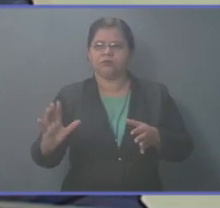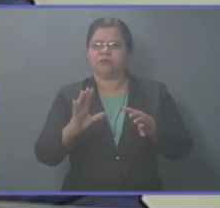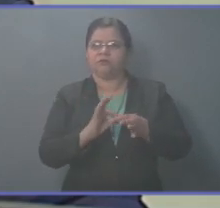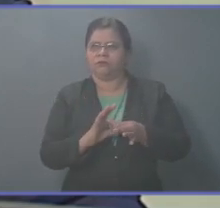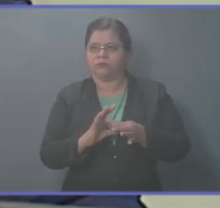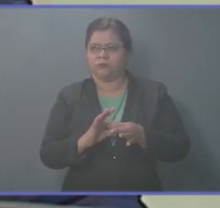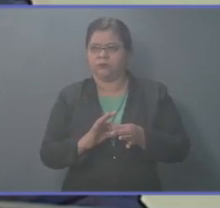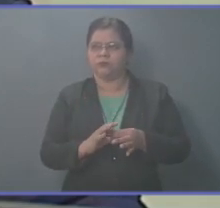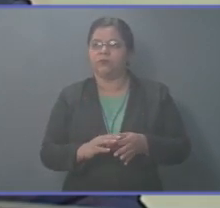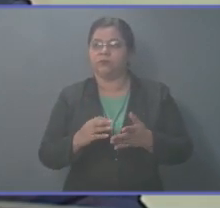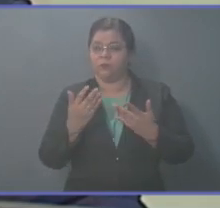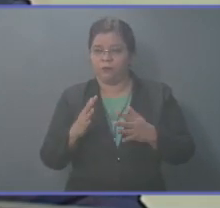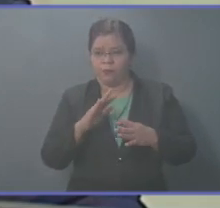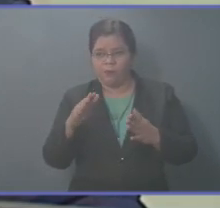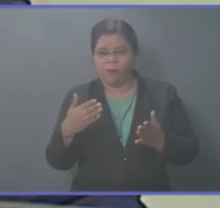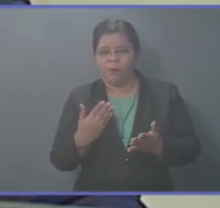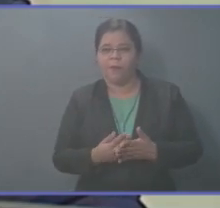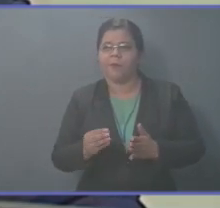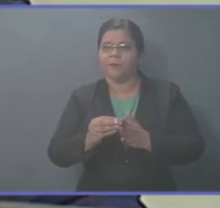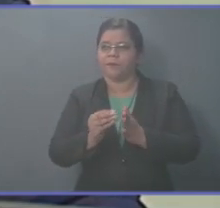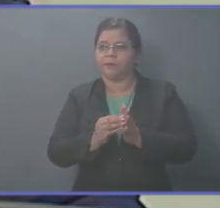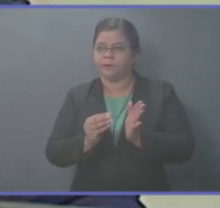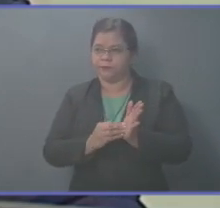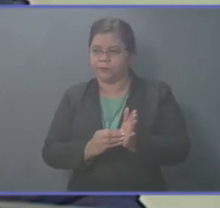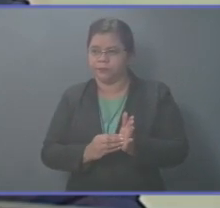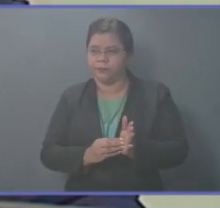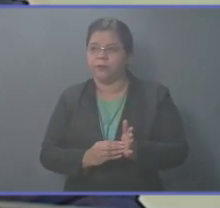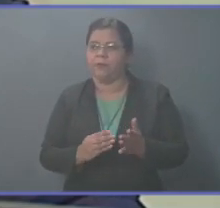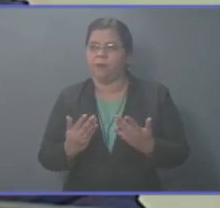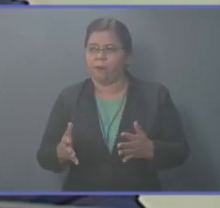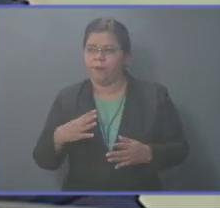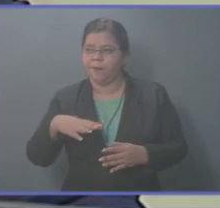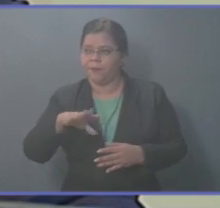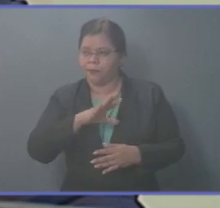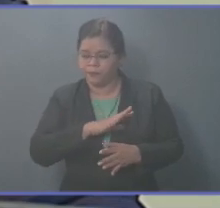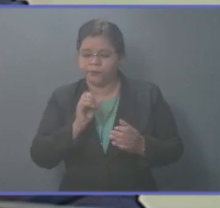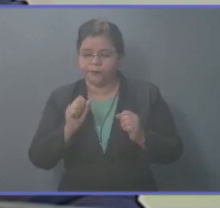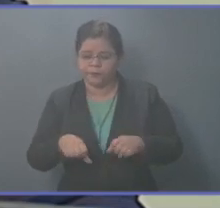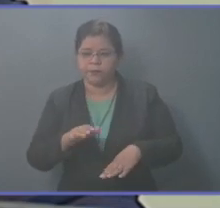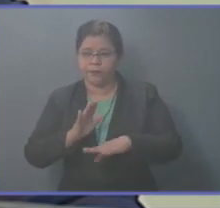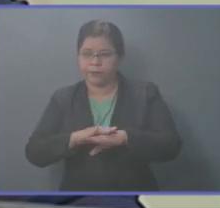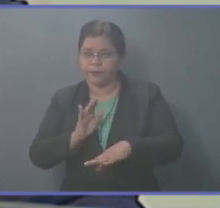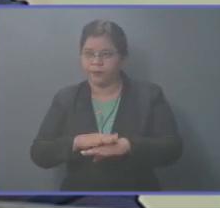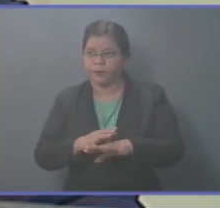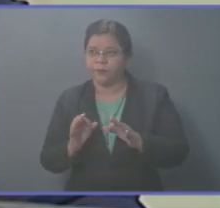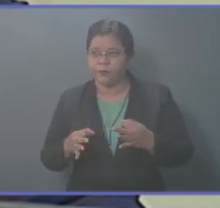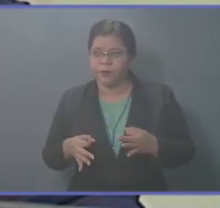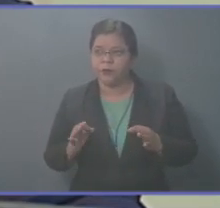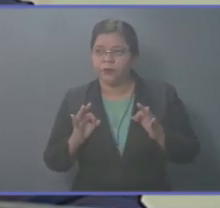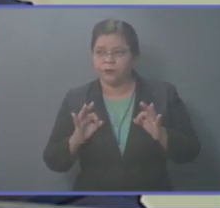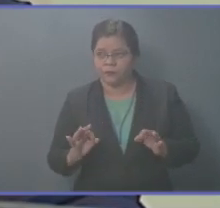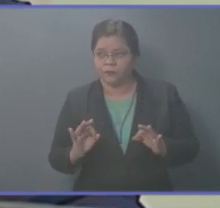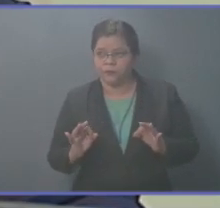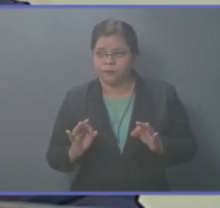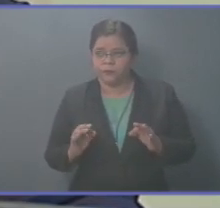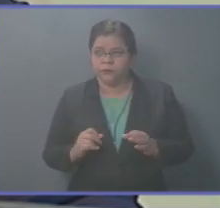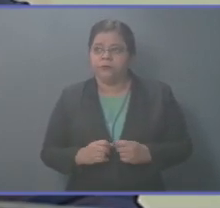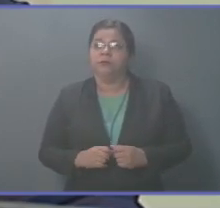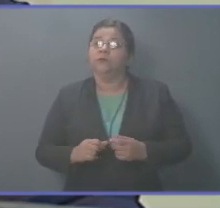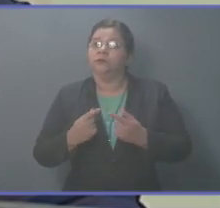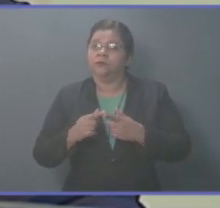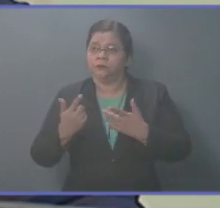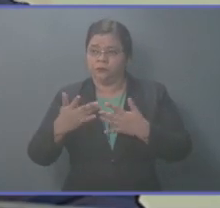supuesto habilitante contenido en él para que el Consejo de Ministros pueda convocar extraordinariamente a la